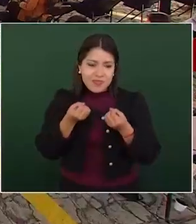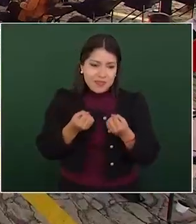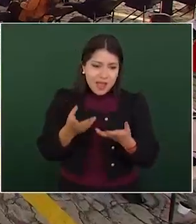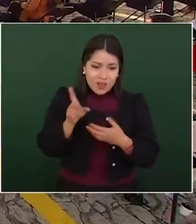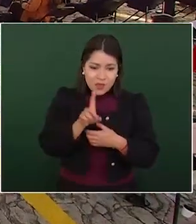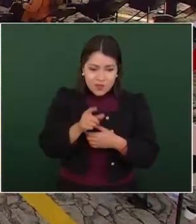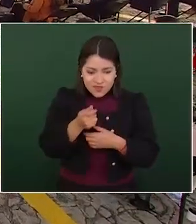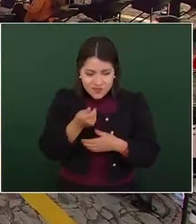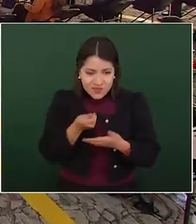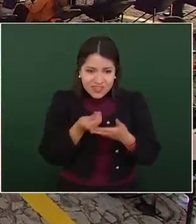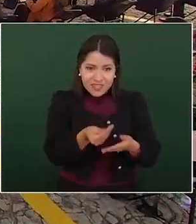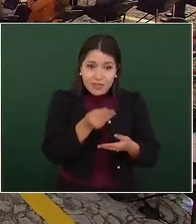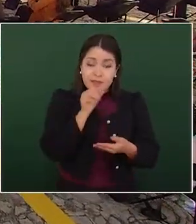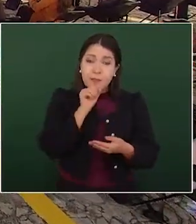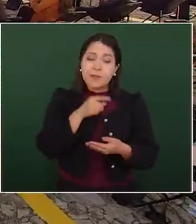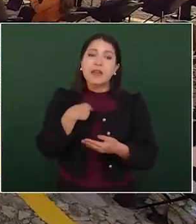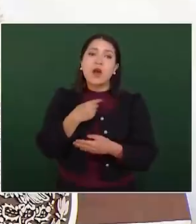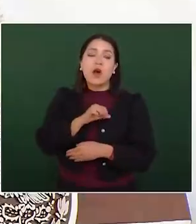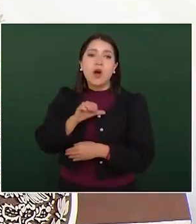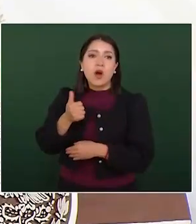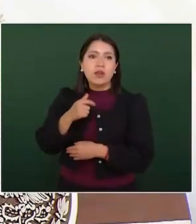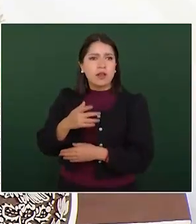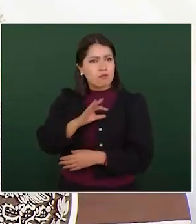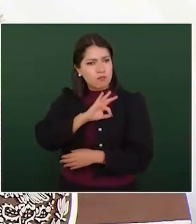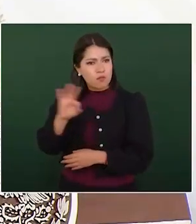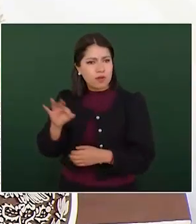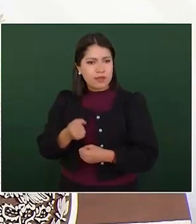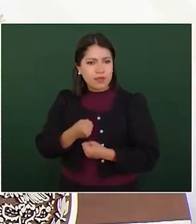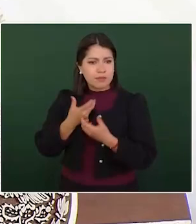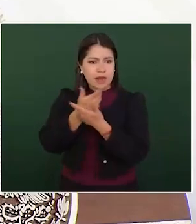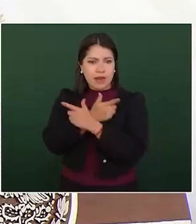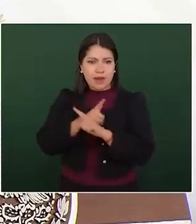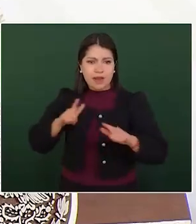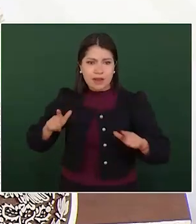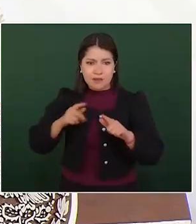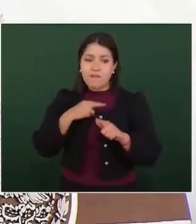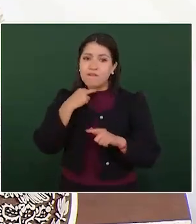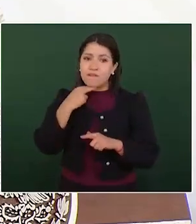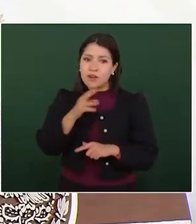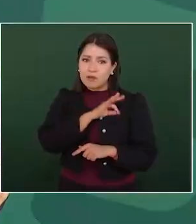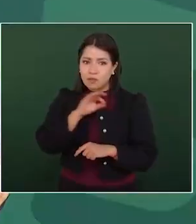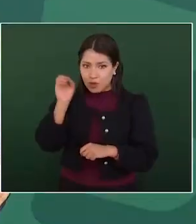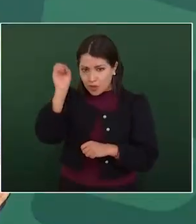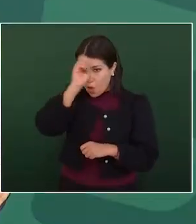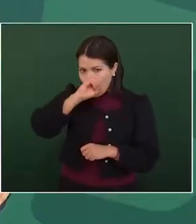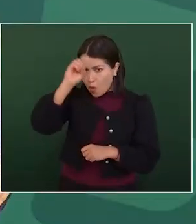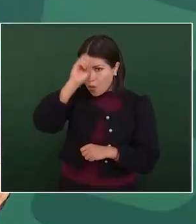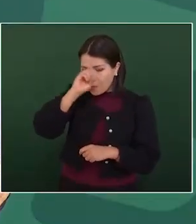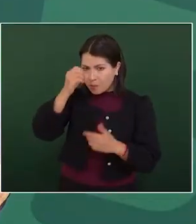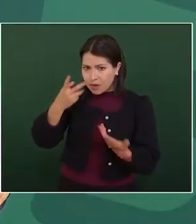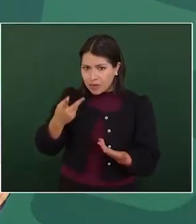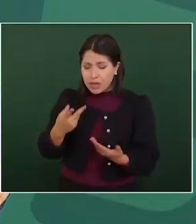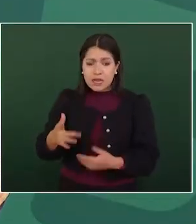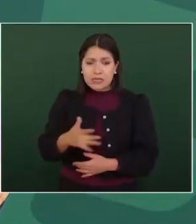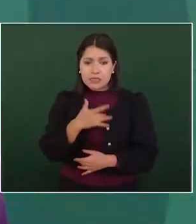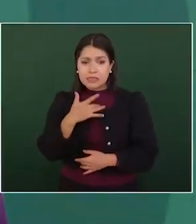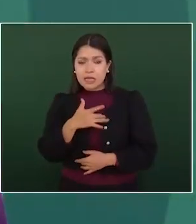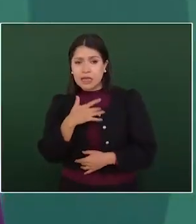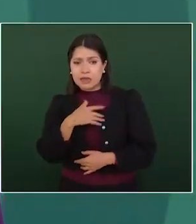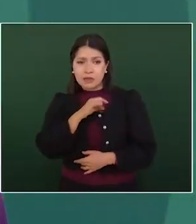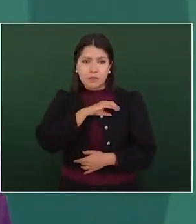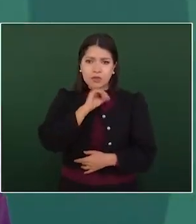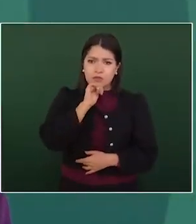de quienes pueden manifestarse con toda libertad, la voz de las que pueden opinar sin riesgo a que se les vaya